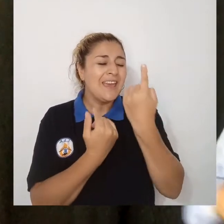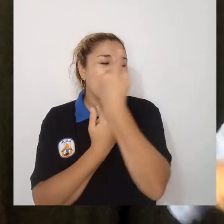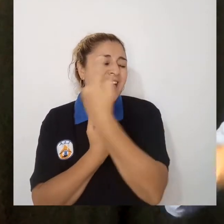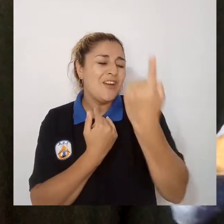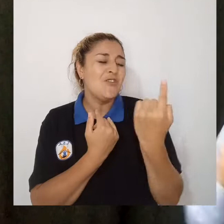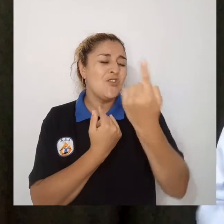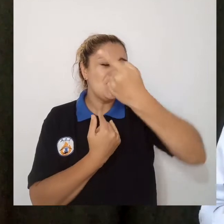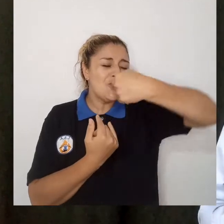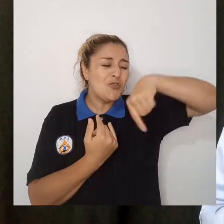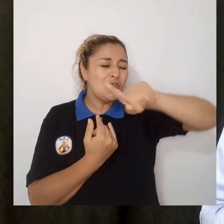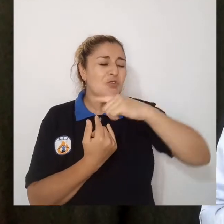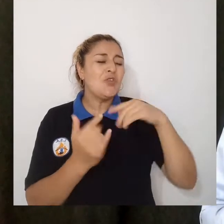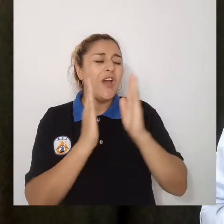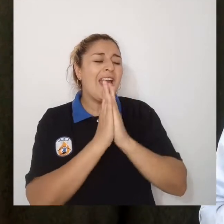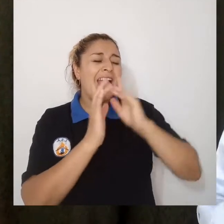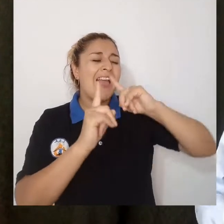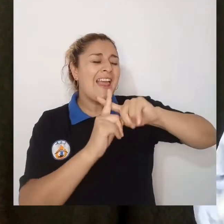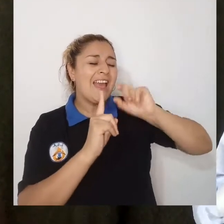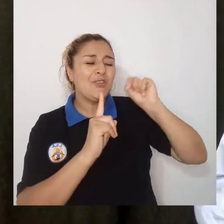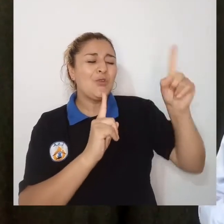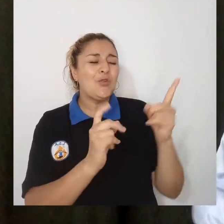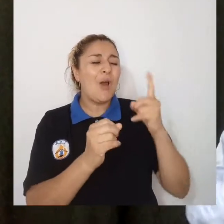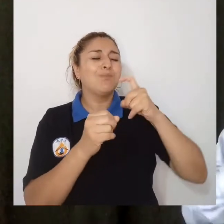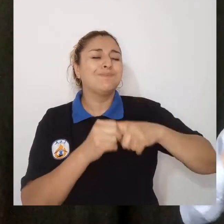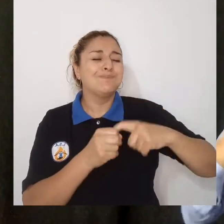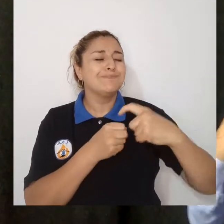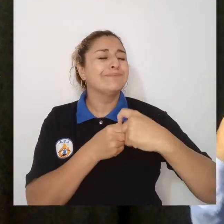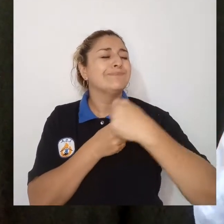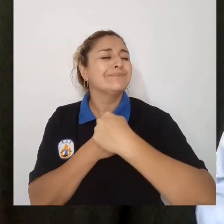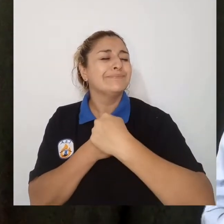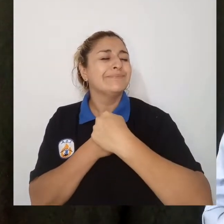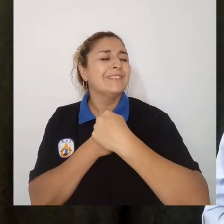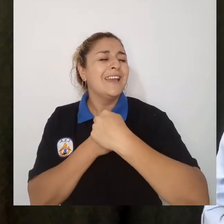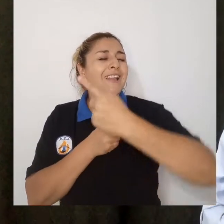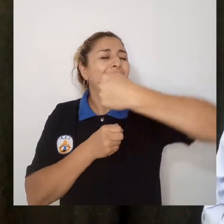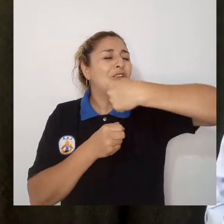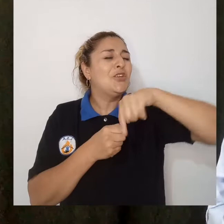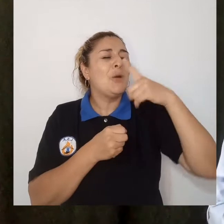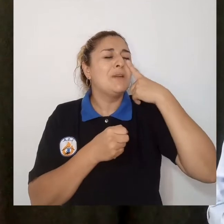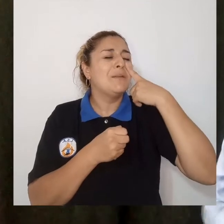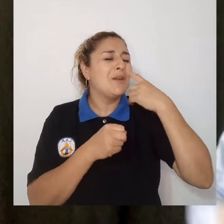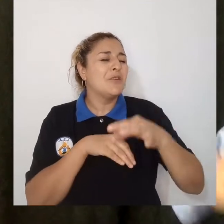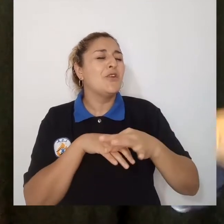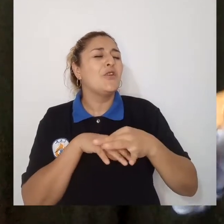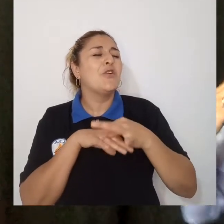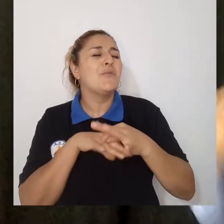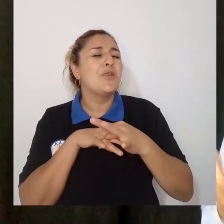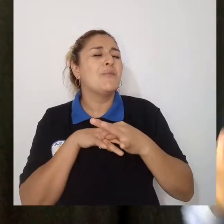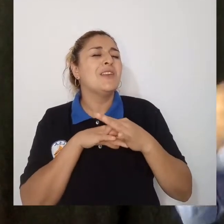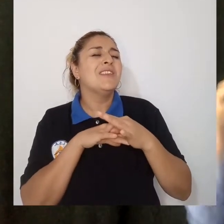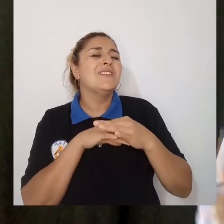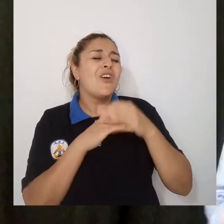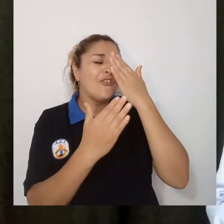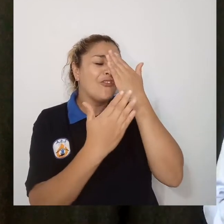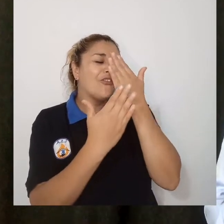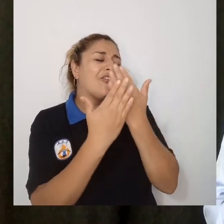darnos compromiso eterno hemos aceptado un compromiso contigo desde el primer día para decir